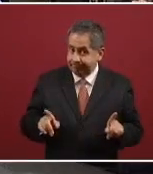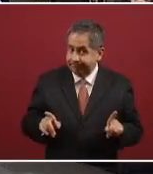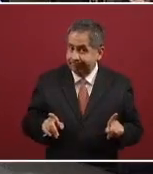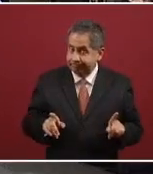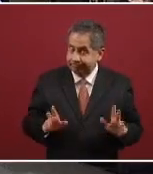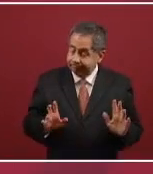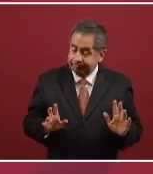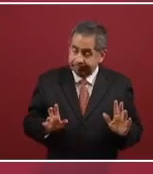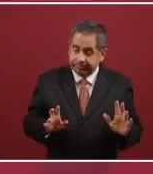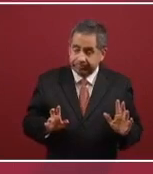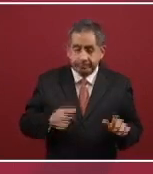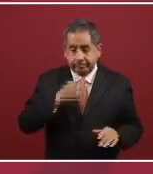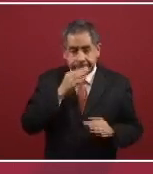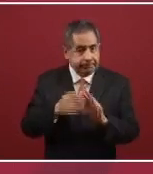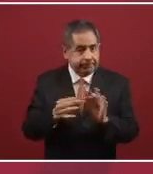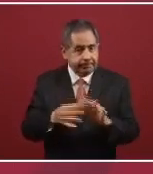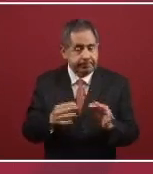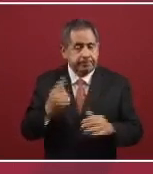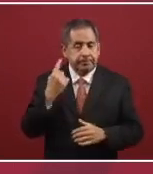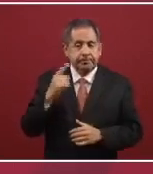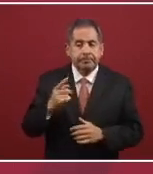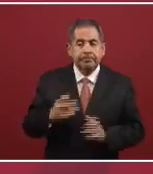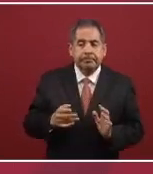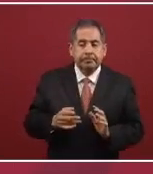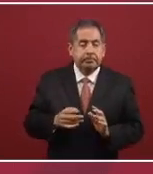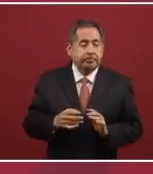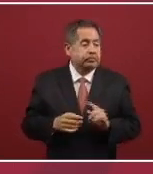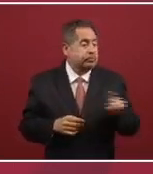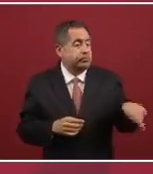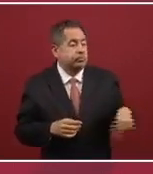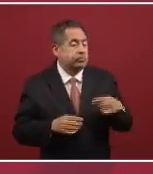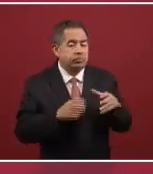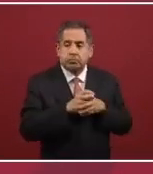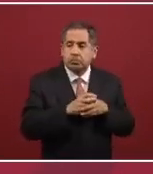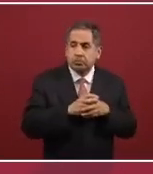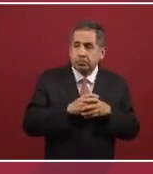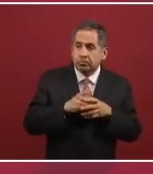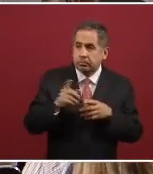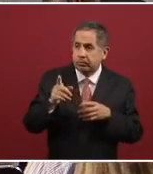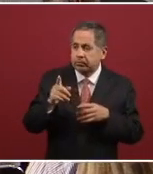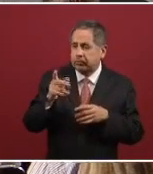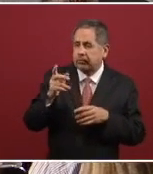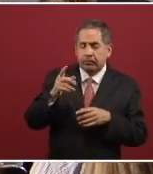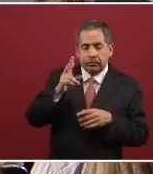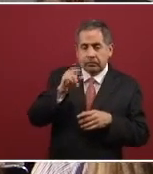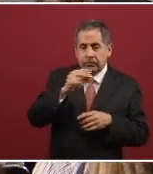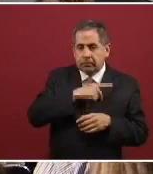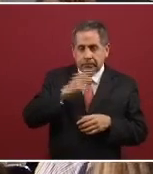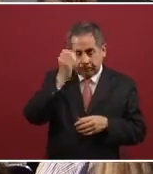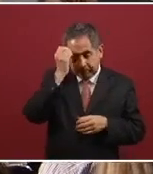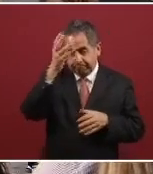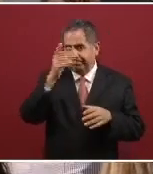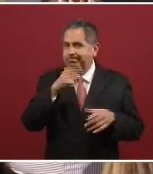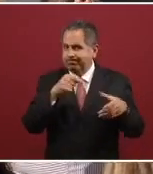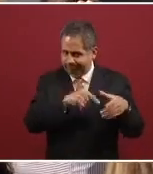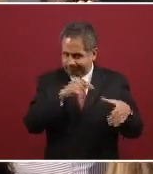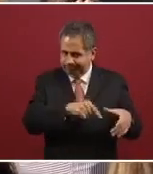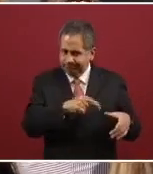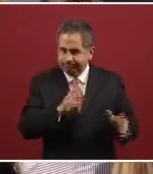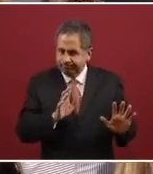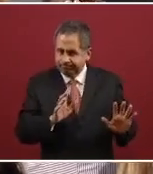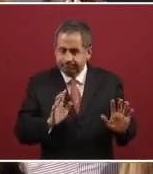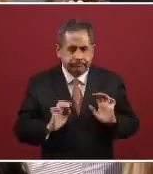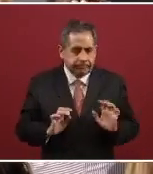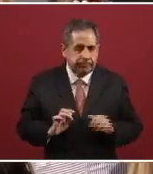Para que no prevalezca la amnesia. Entonces,